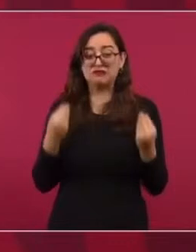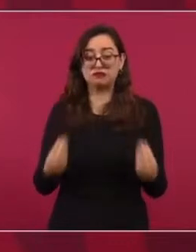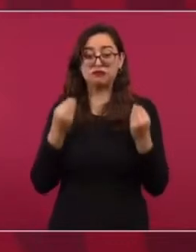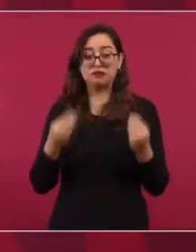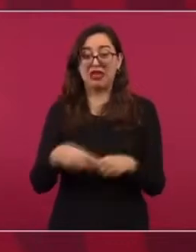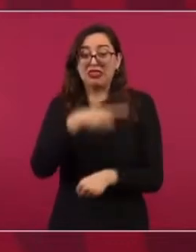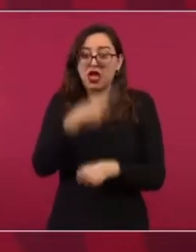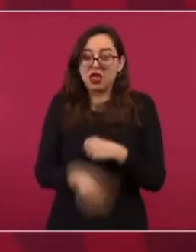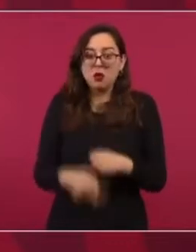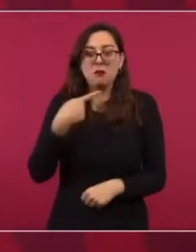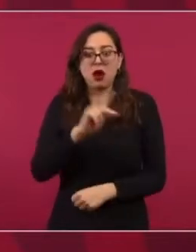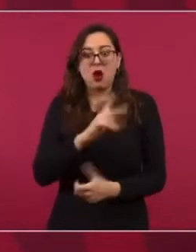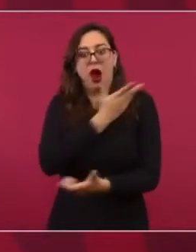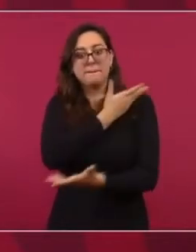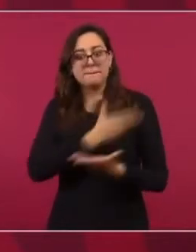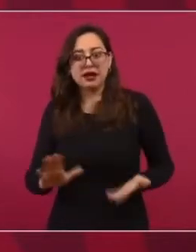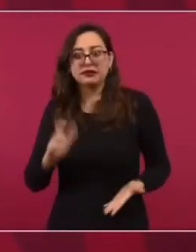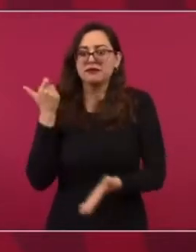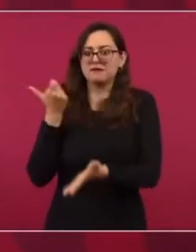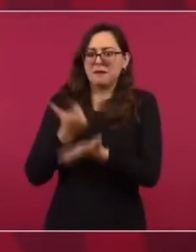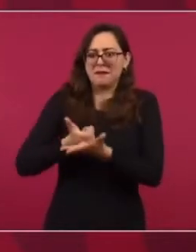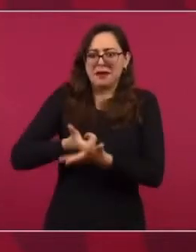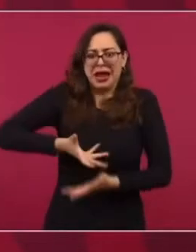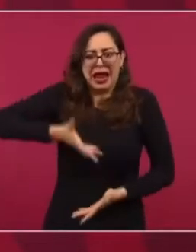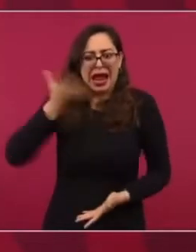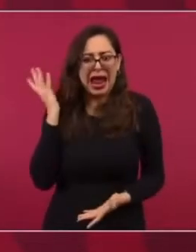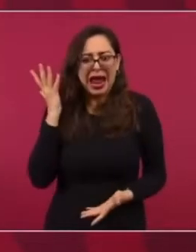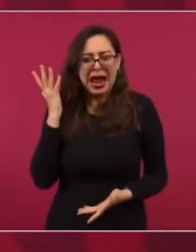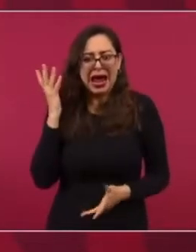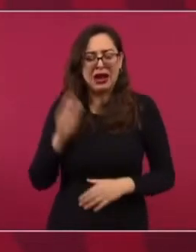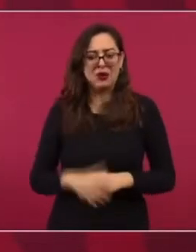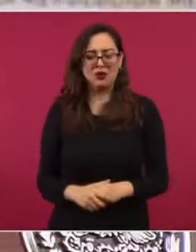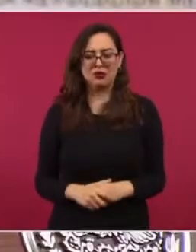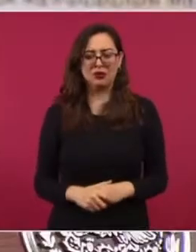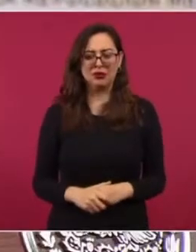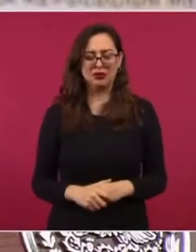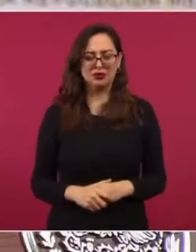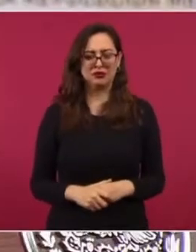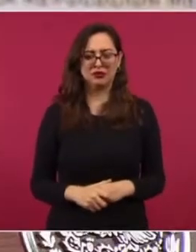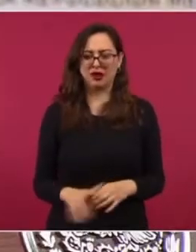que cuesta mucho una bolsita de papas,